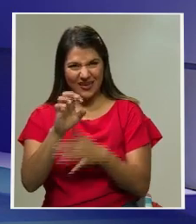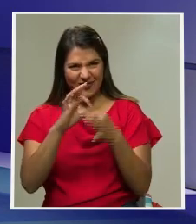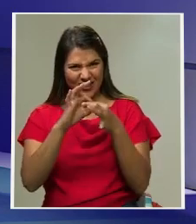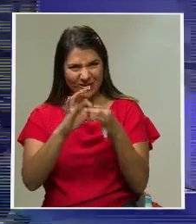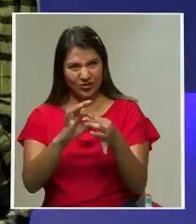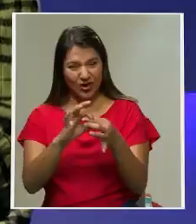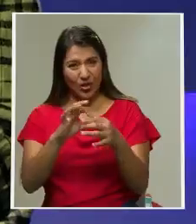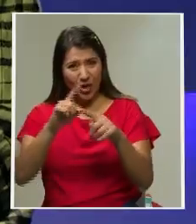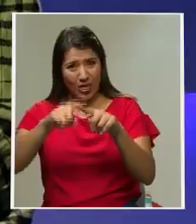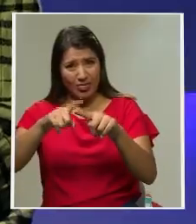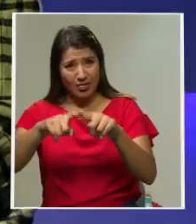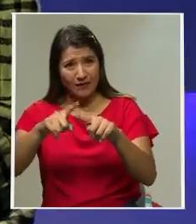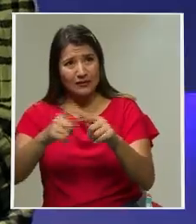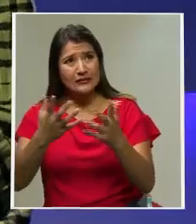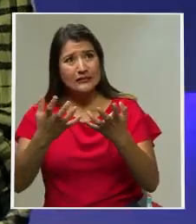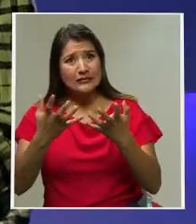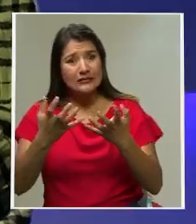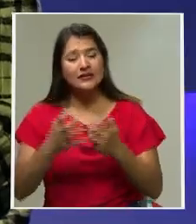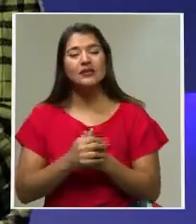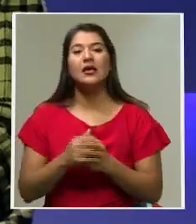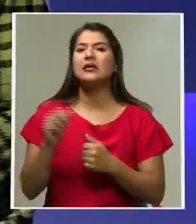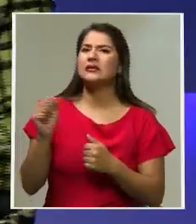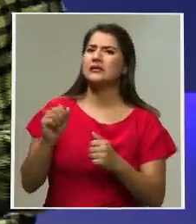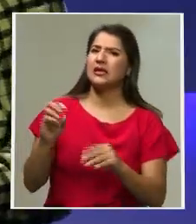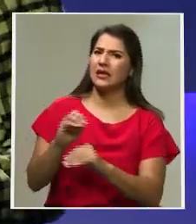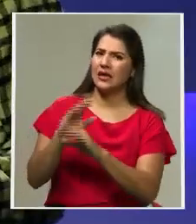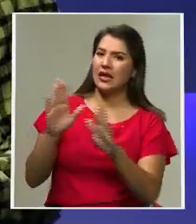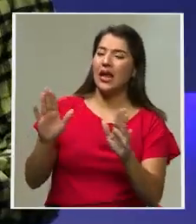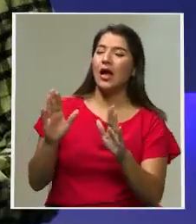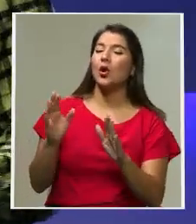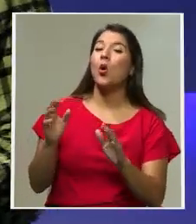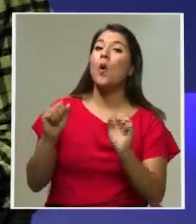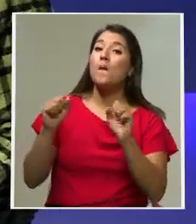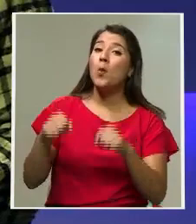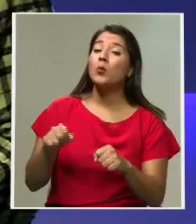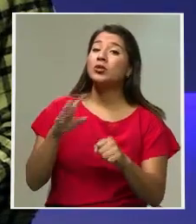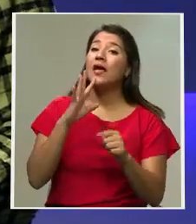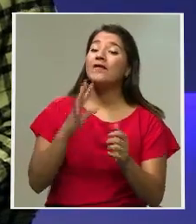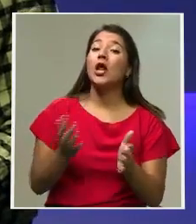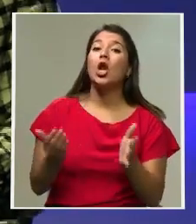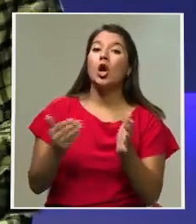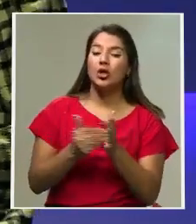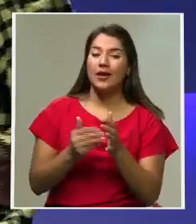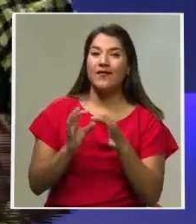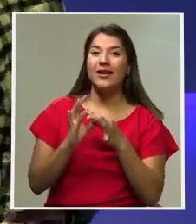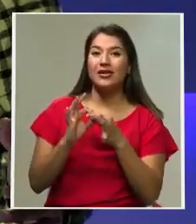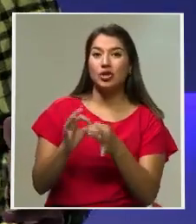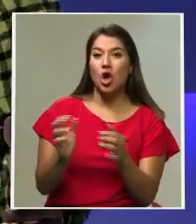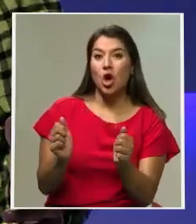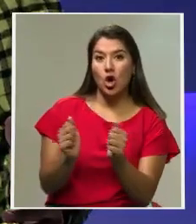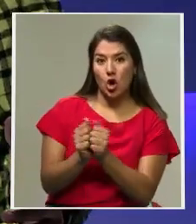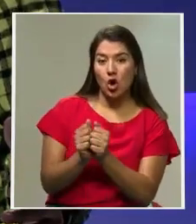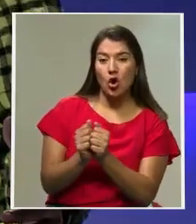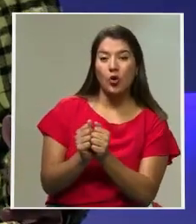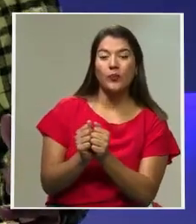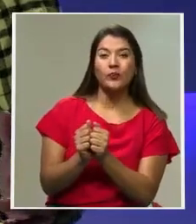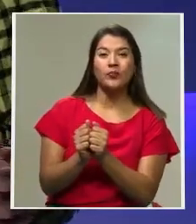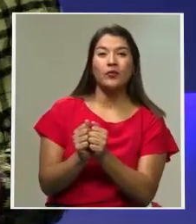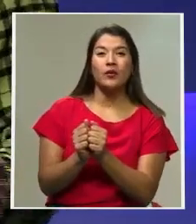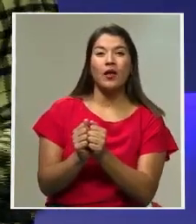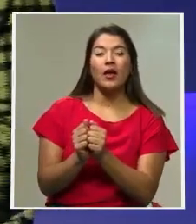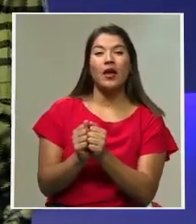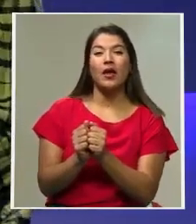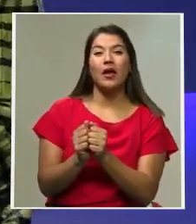que ahí creo que podríamos volver al asunto de el relato de largo aliento